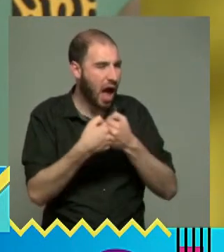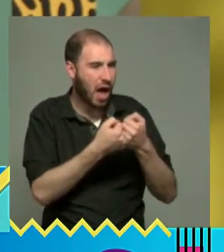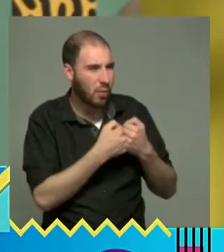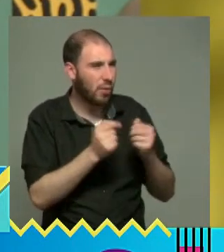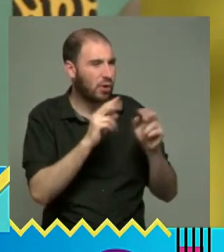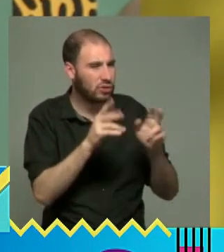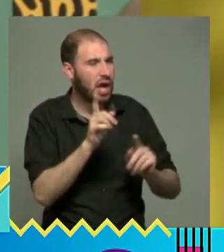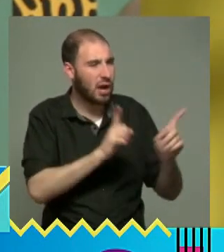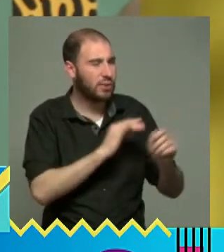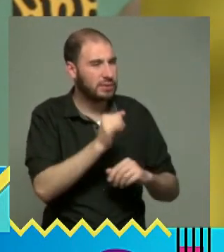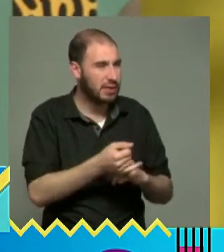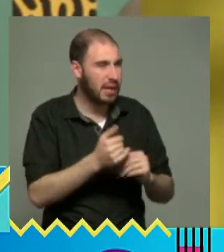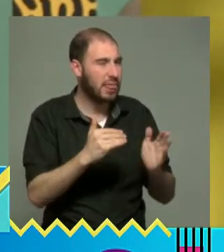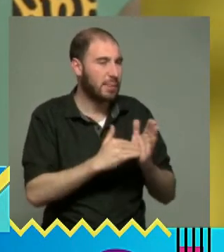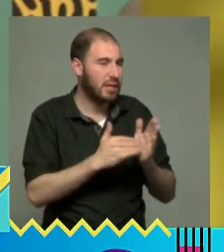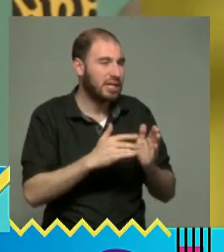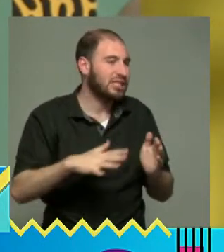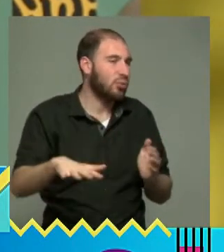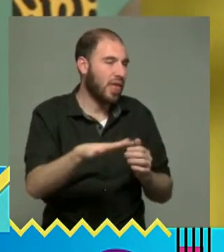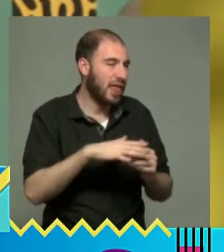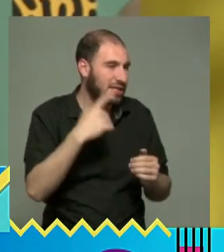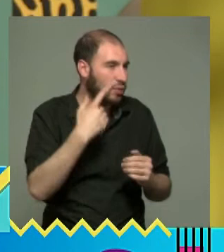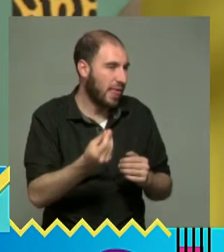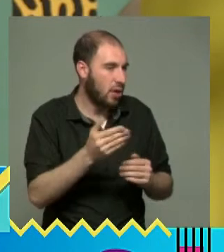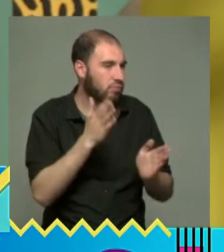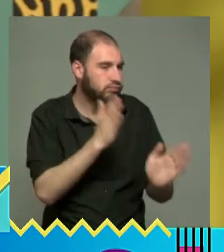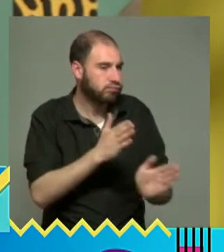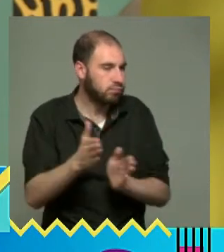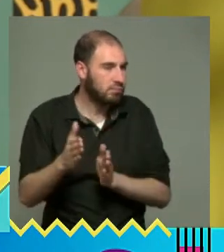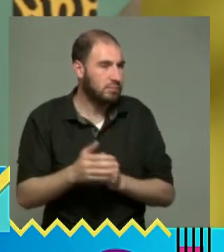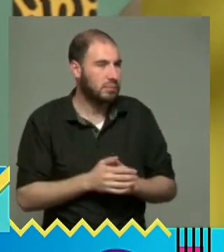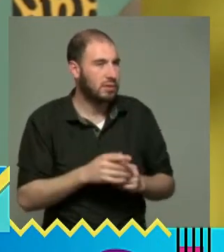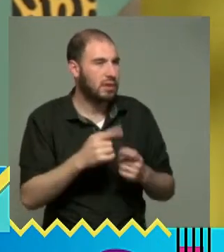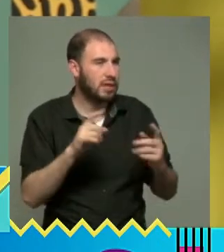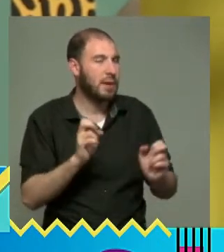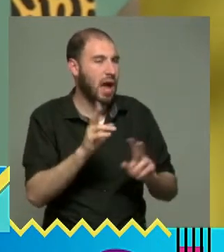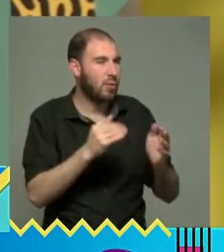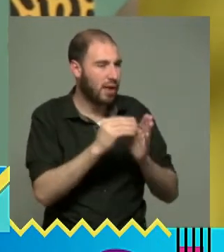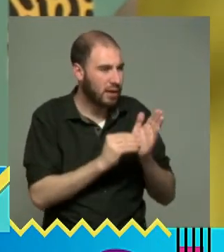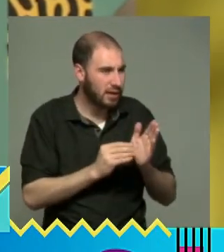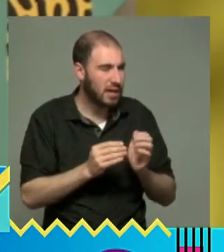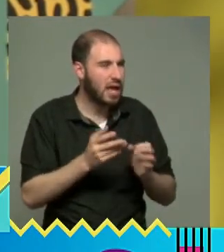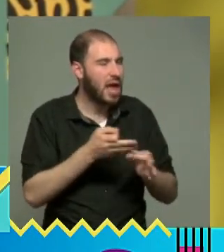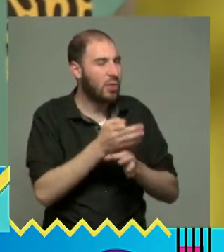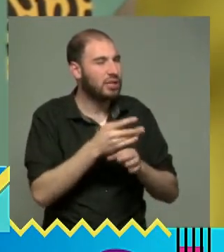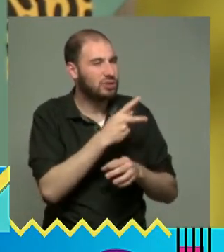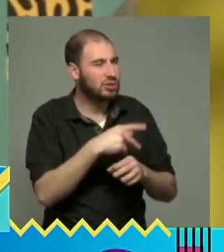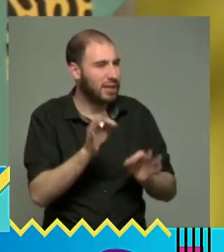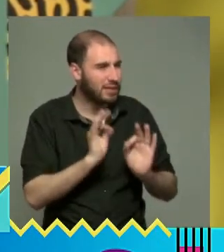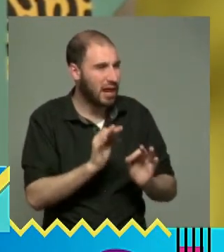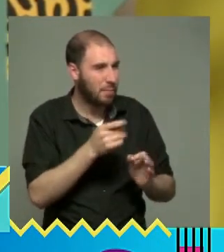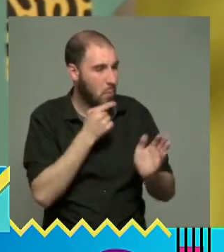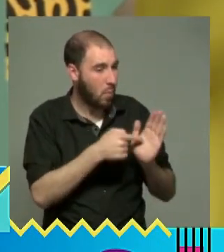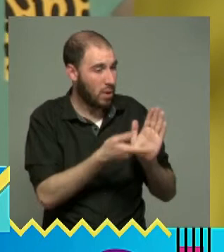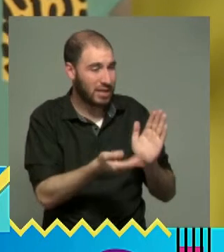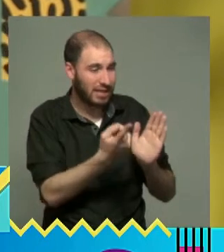determinadas cosas en la medida en que la ciudadanía, ¿no es cierto?, va marcando determinadas cuestiones de agenda. La educación sexual integral quedó en evidencia